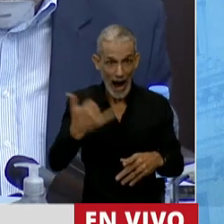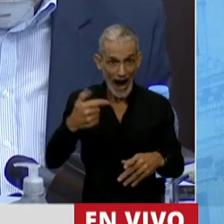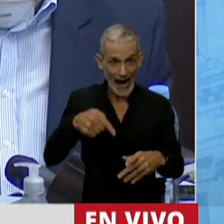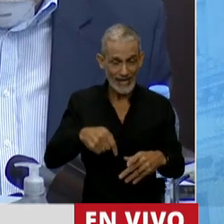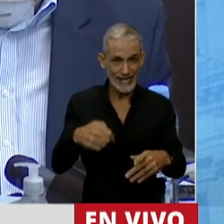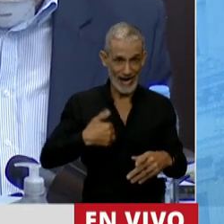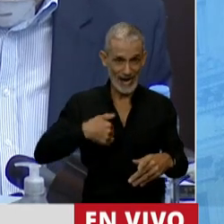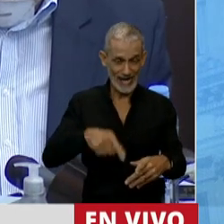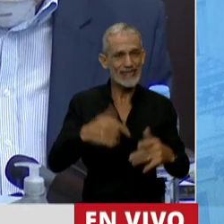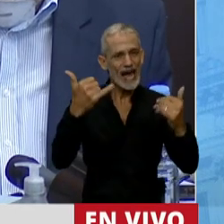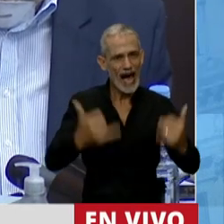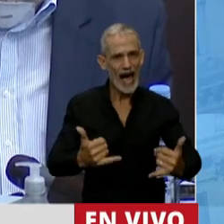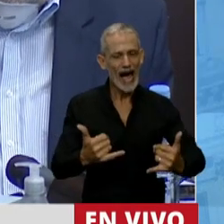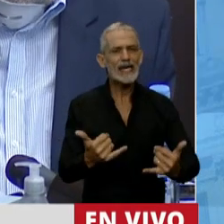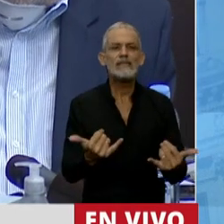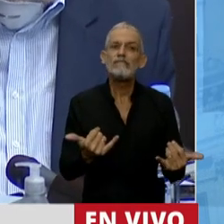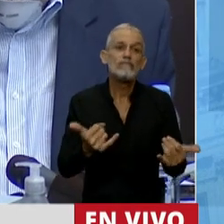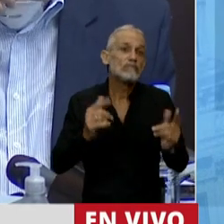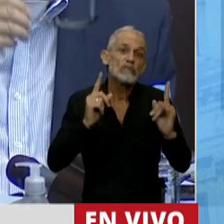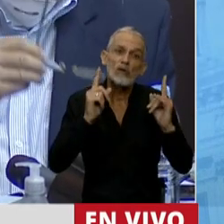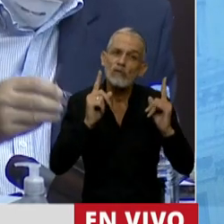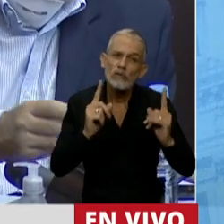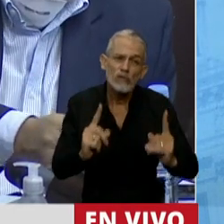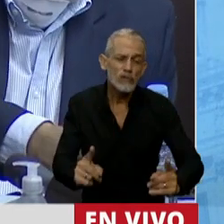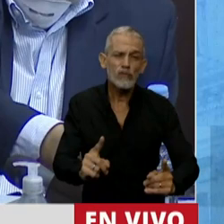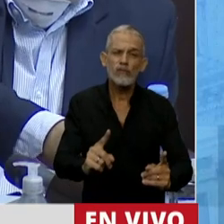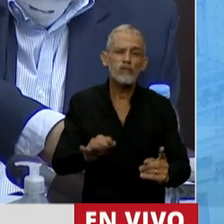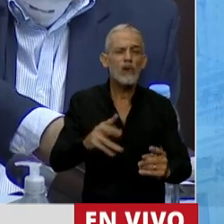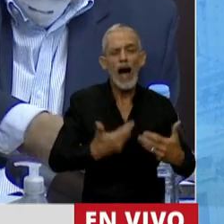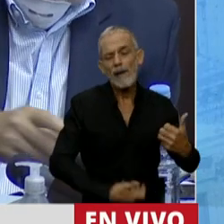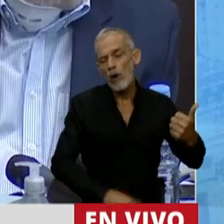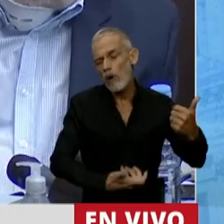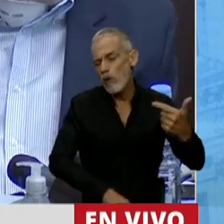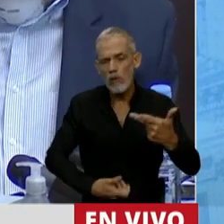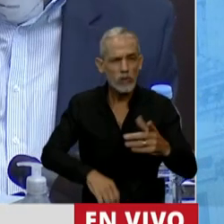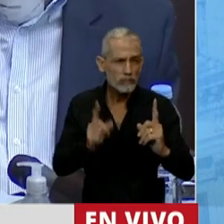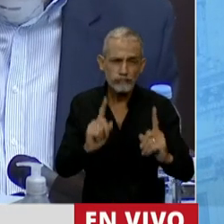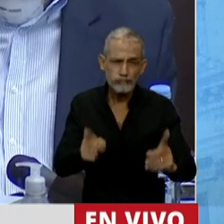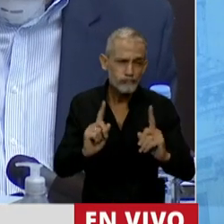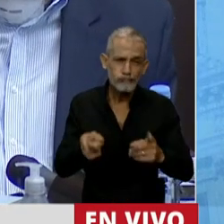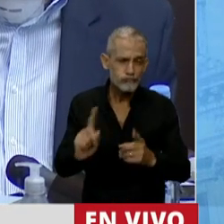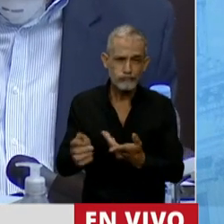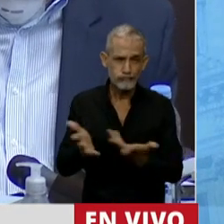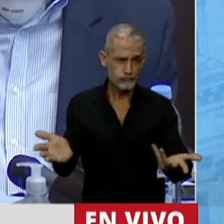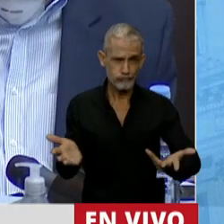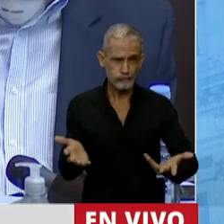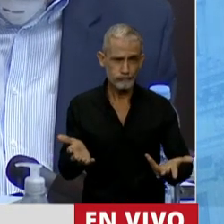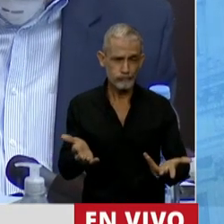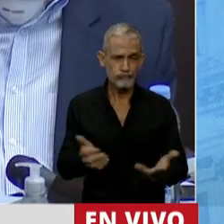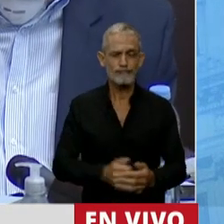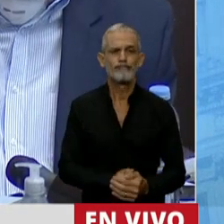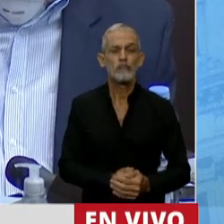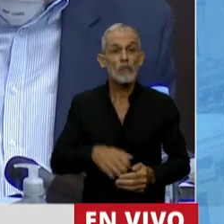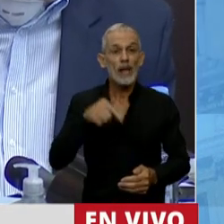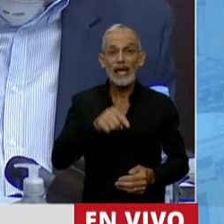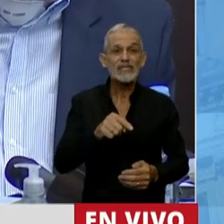actualidad no evitó ni evita que los abortos existan. Lo que produce